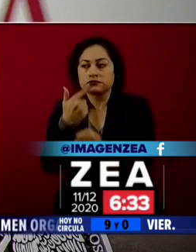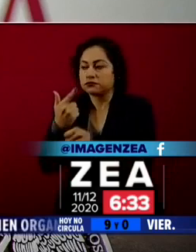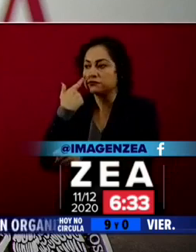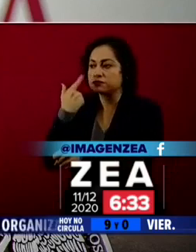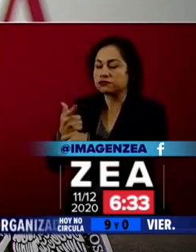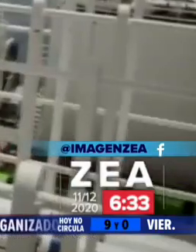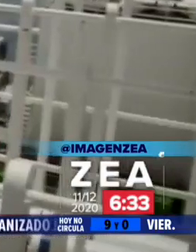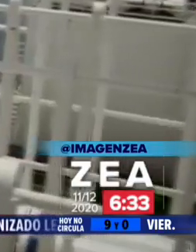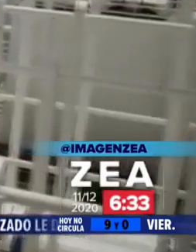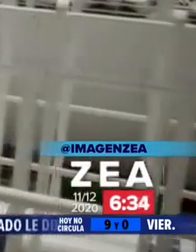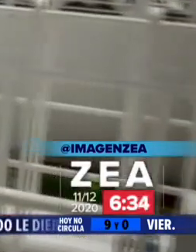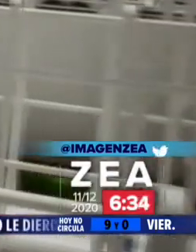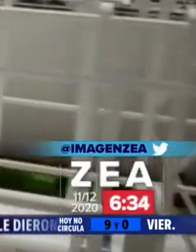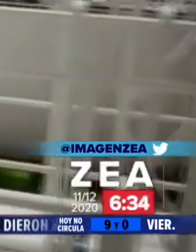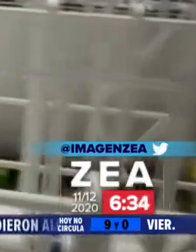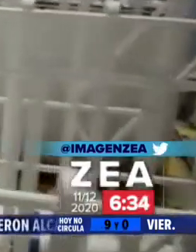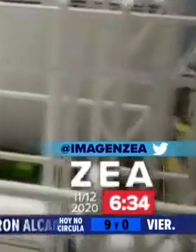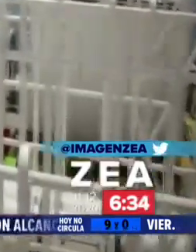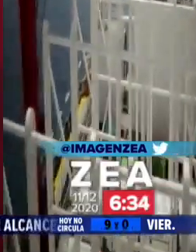transferir fondos.